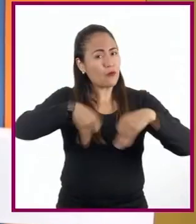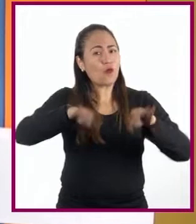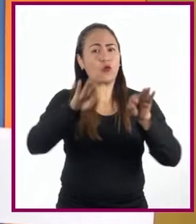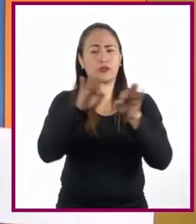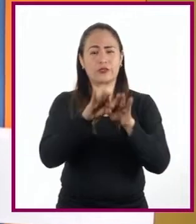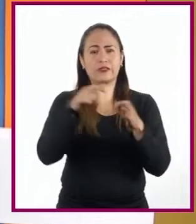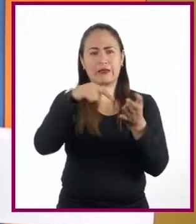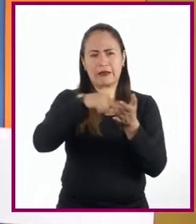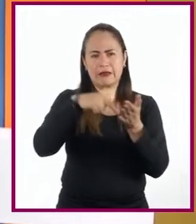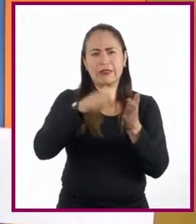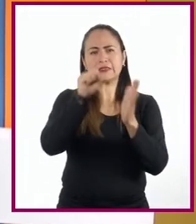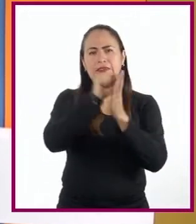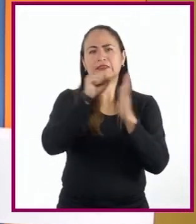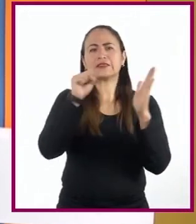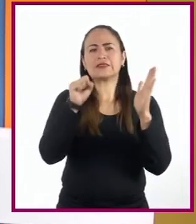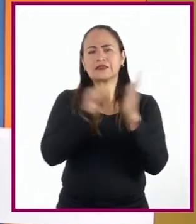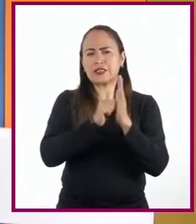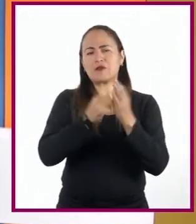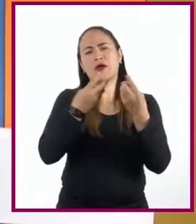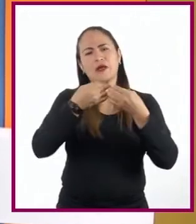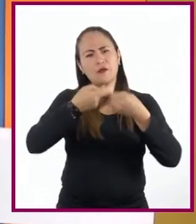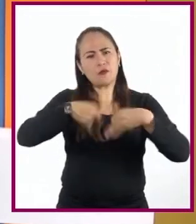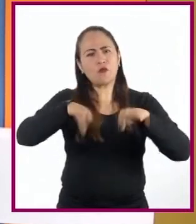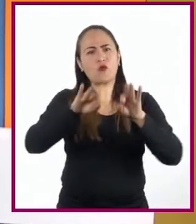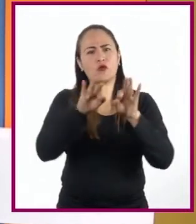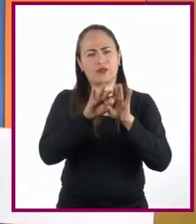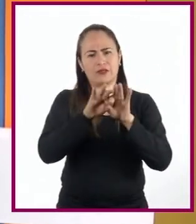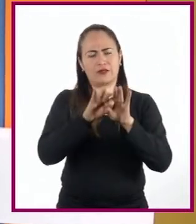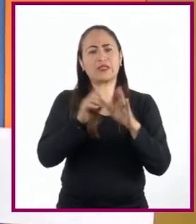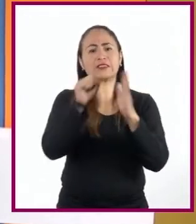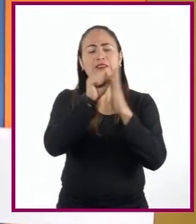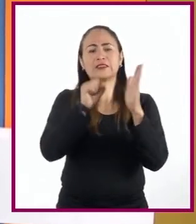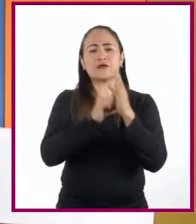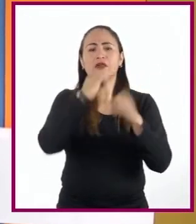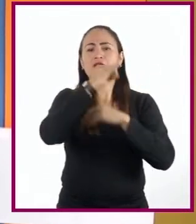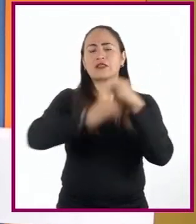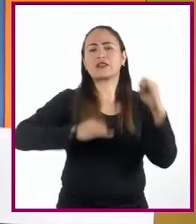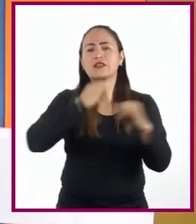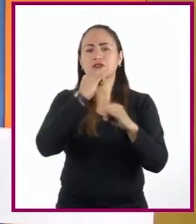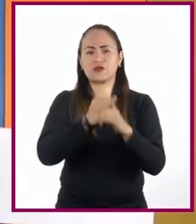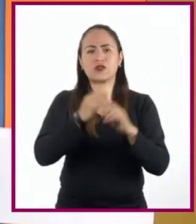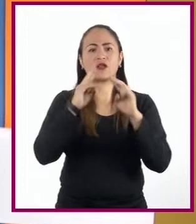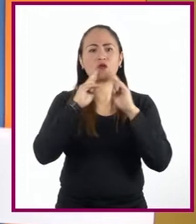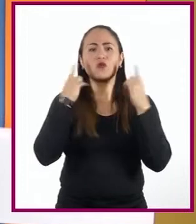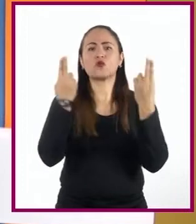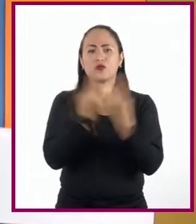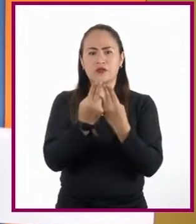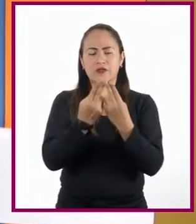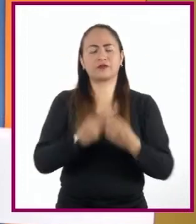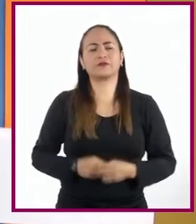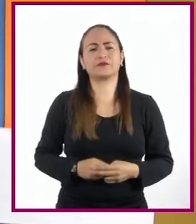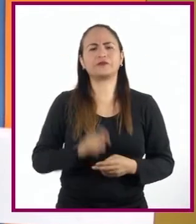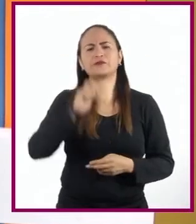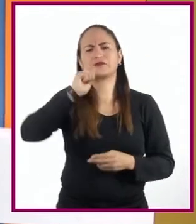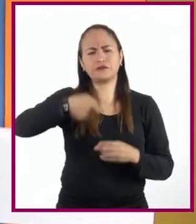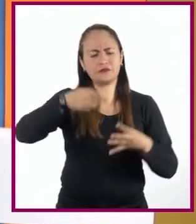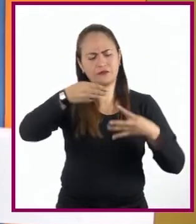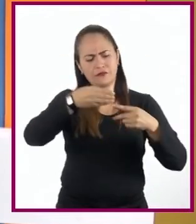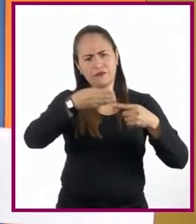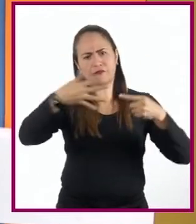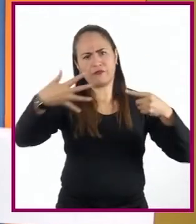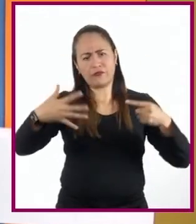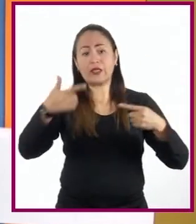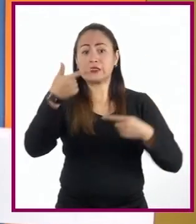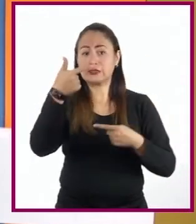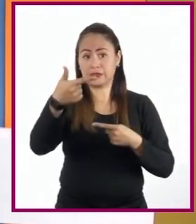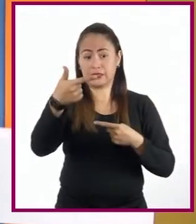sistema consistente de unidades llamado Sistema Internacional de Unidades, el cual se basa en 7 unidades